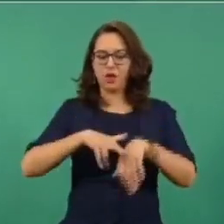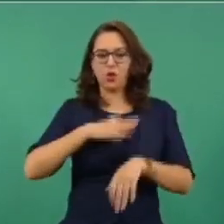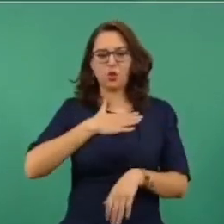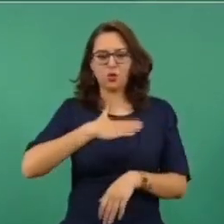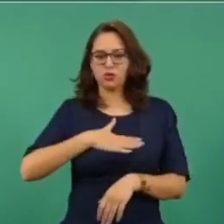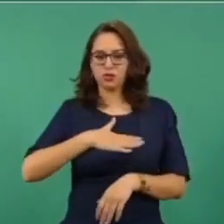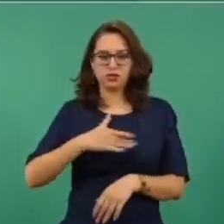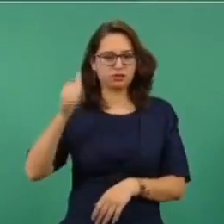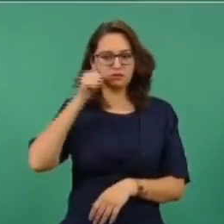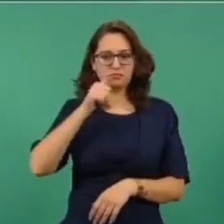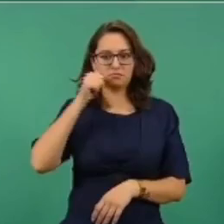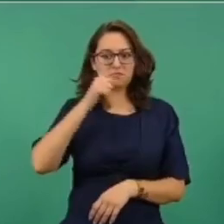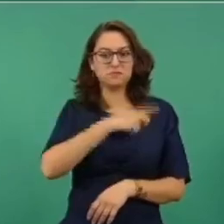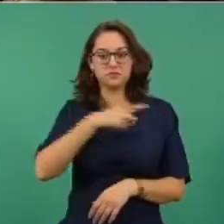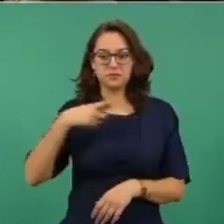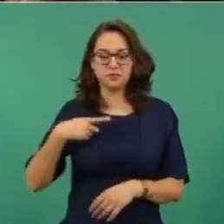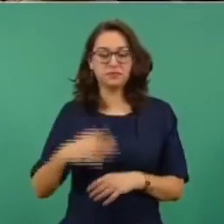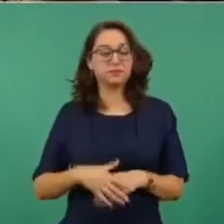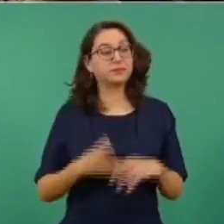muchas gracias, señor presidente.